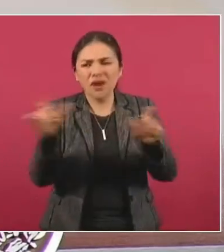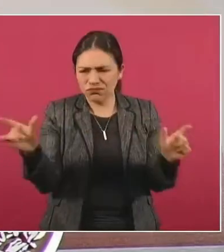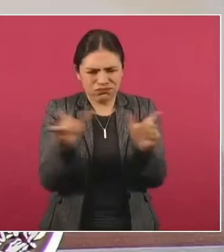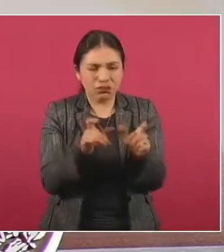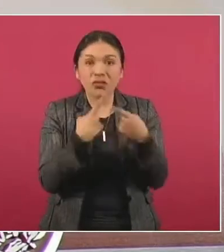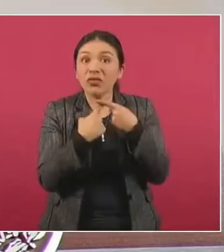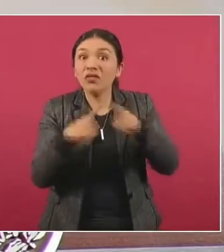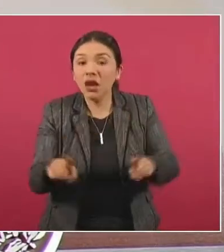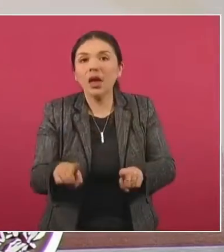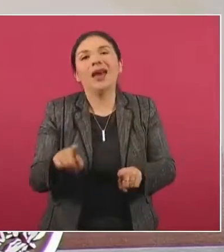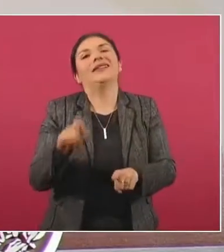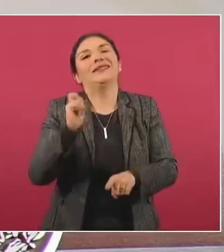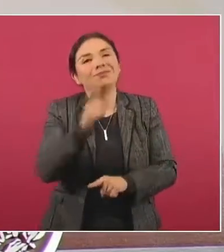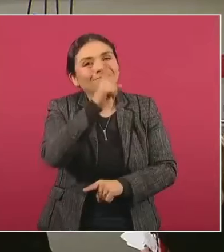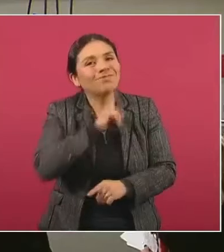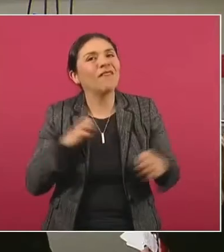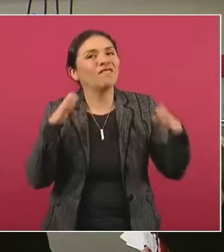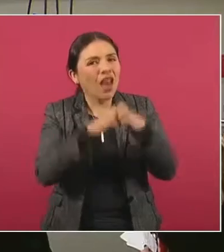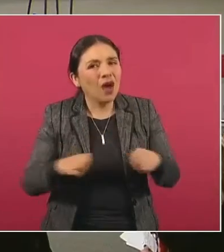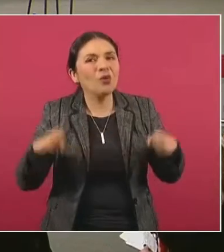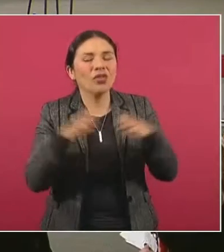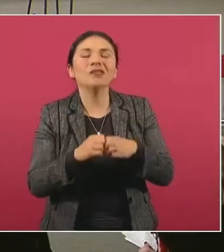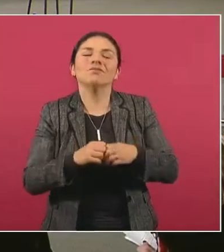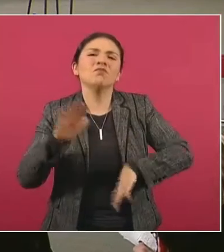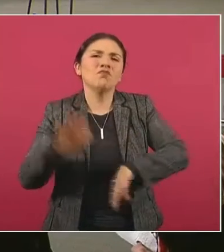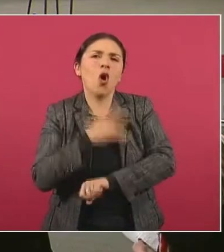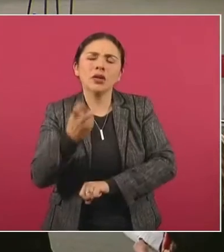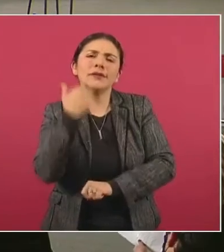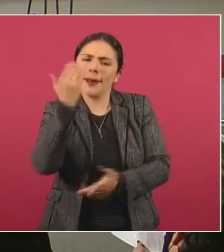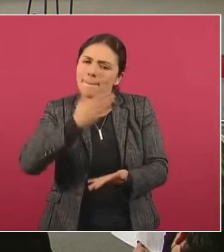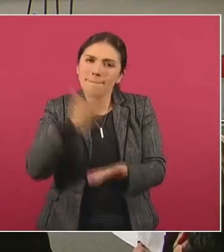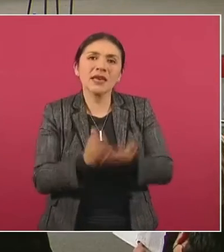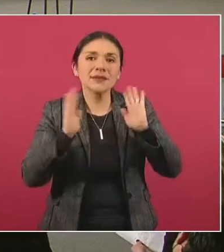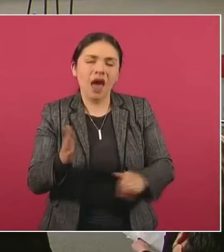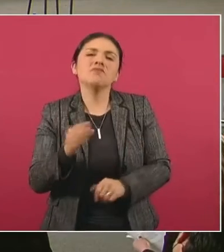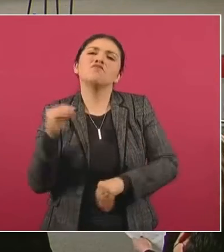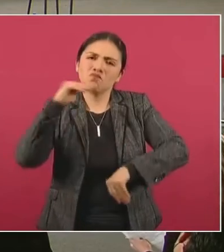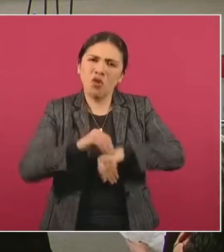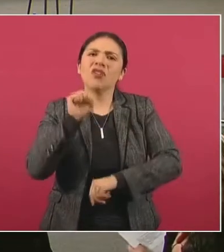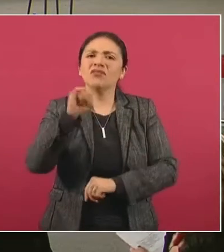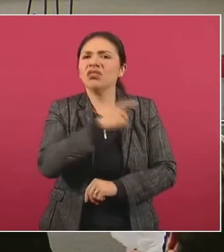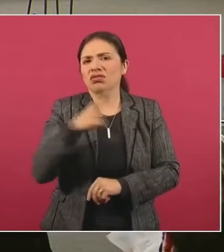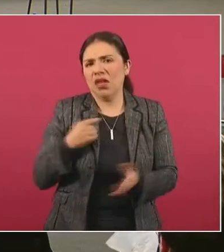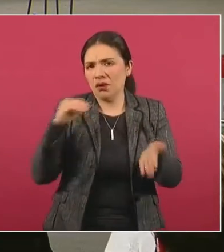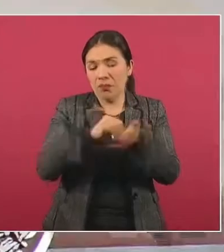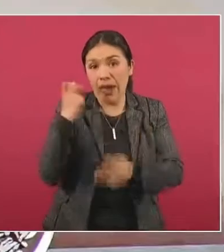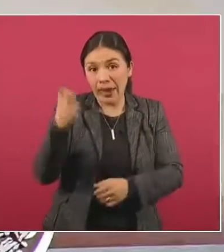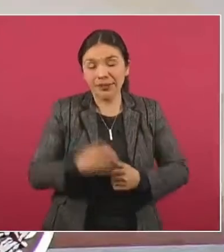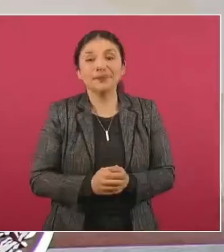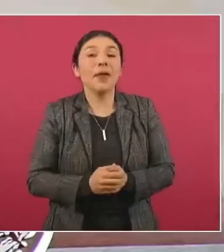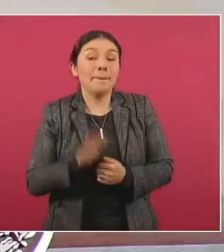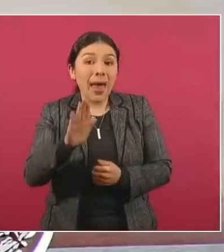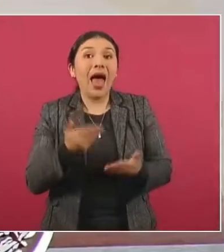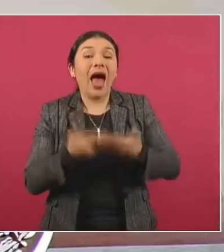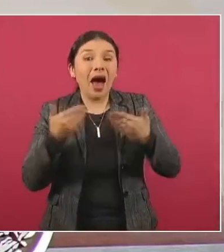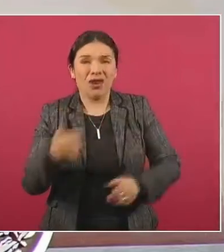de defraudaciones, fue que metimos estos dos campos. Ahora, lo que nosotros estamos haciendo, dadas las